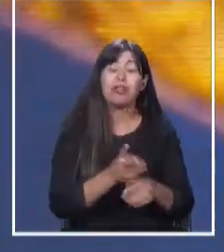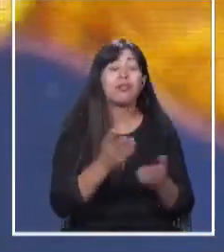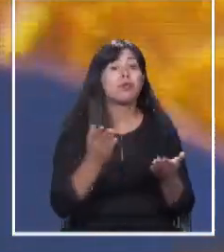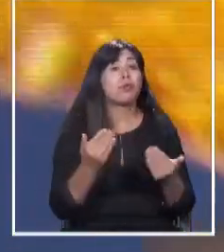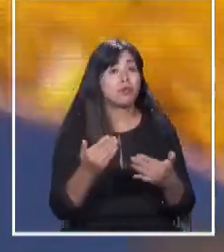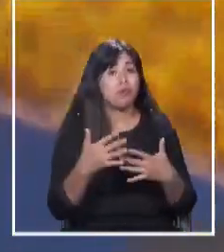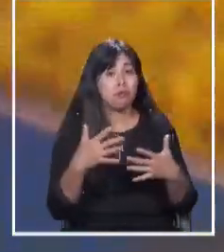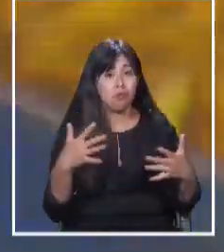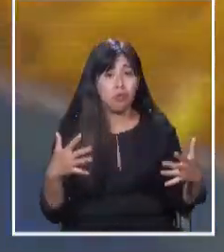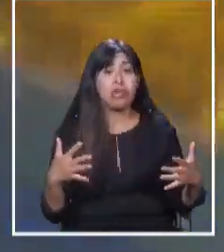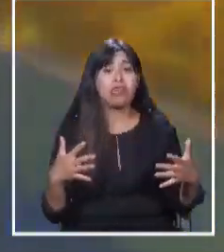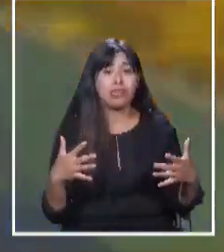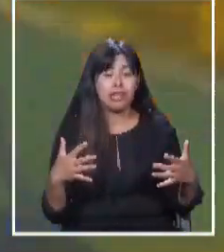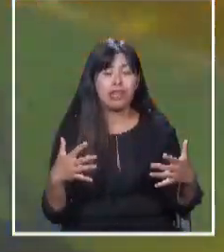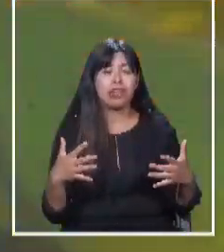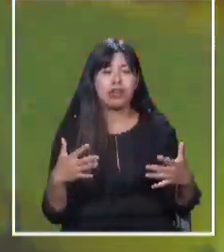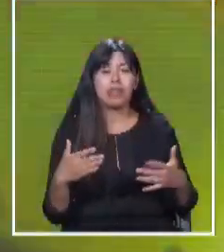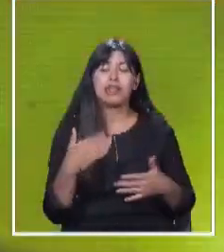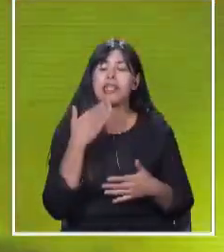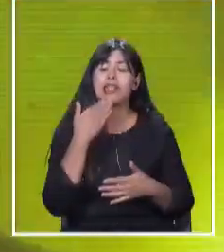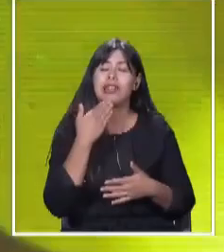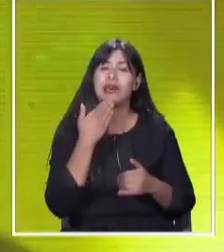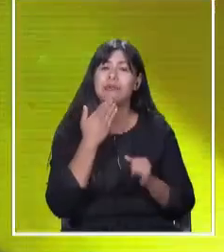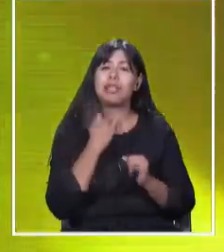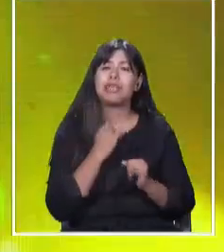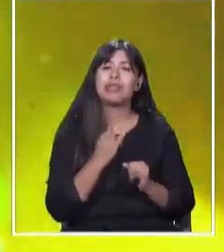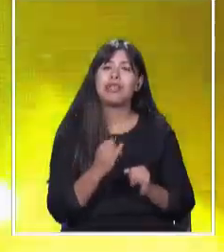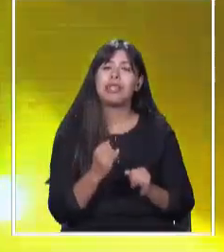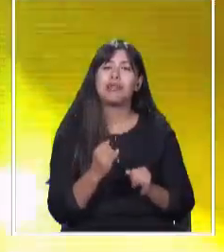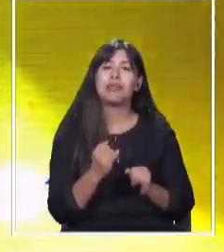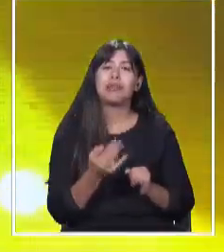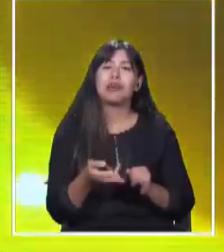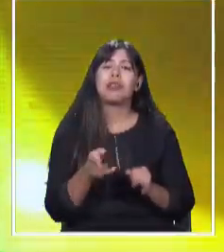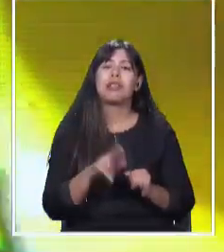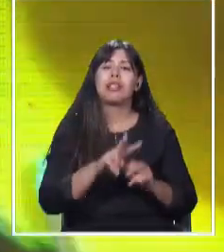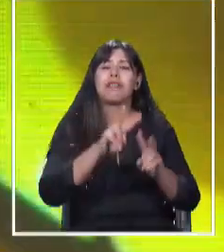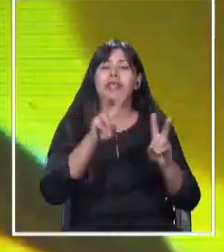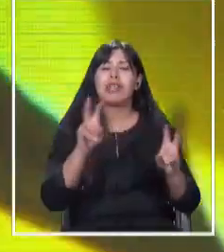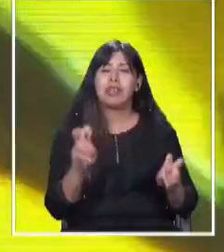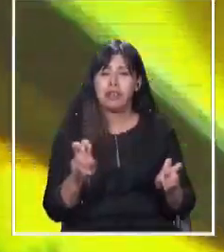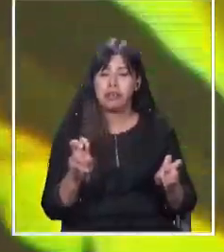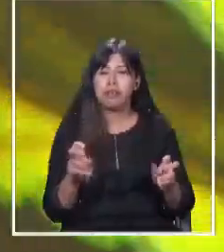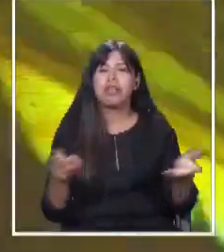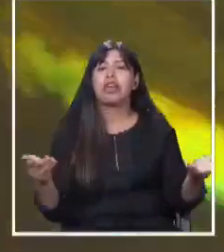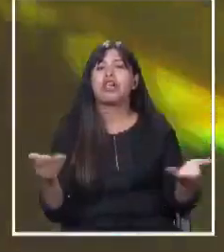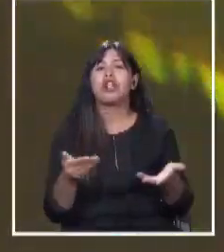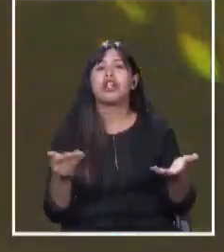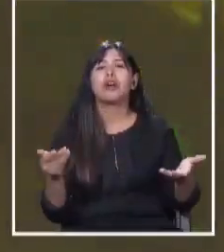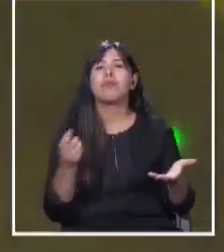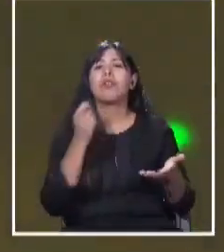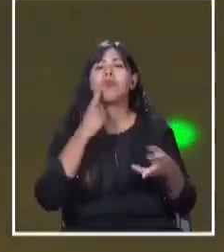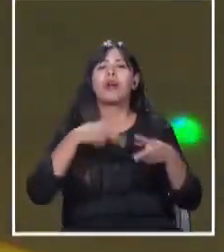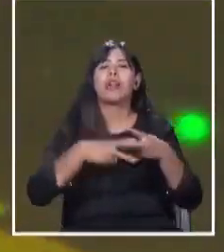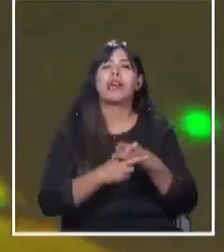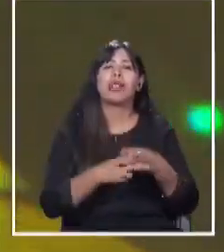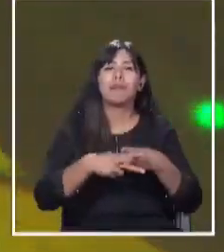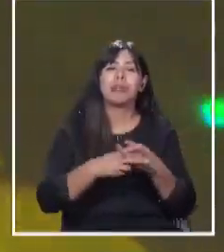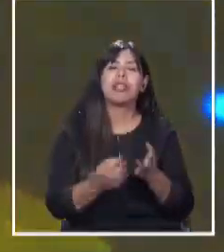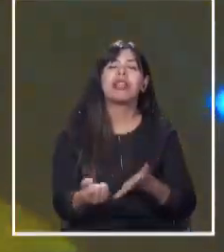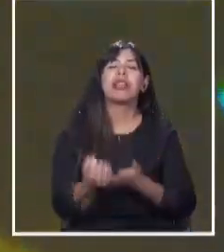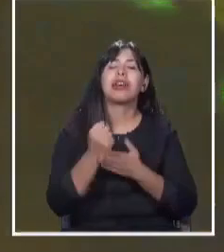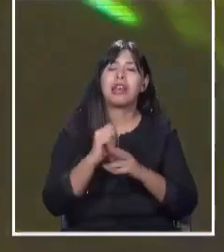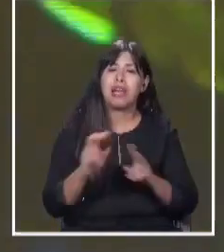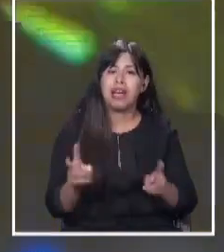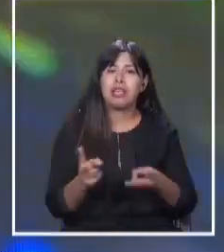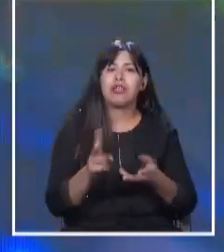necesaria y siempre volver a todo este tema, ¿no? de qué tipo de herramientas realmente funcionan para